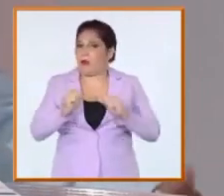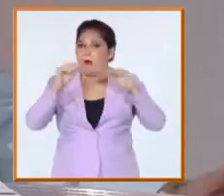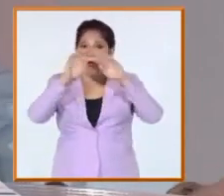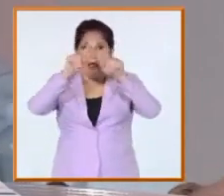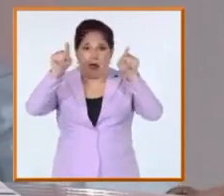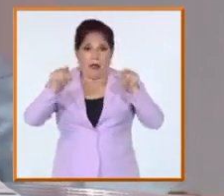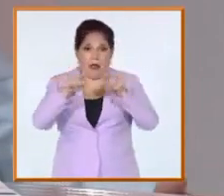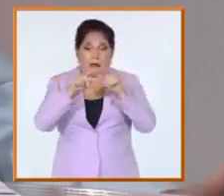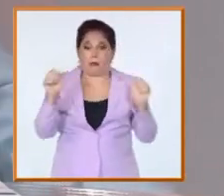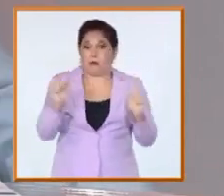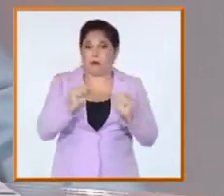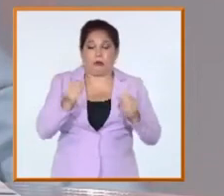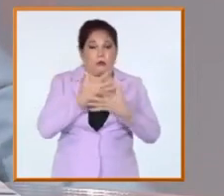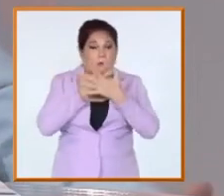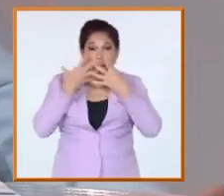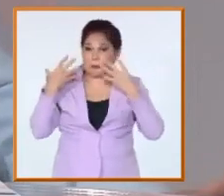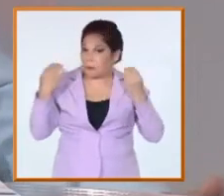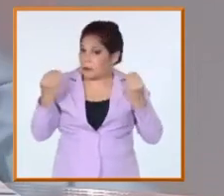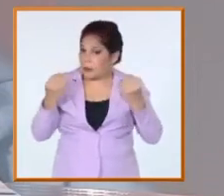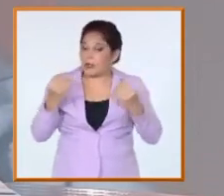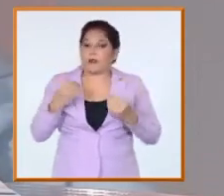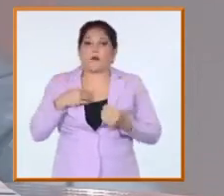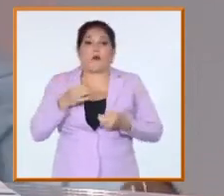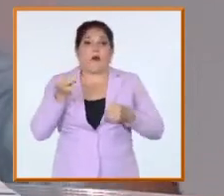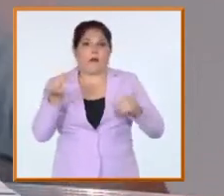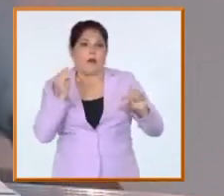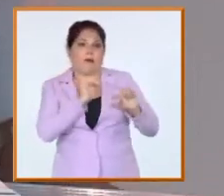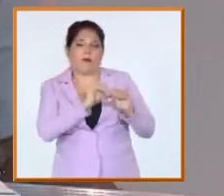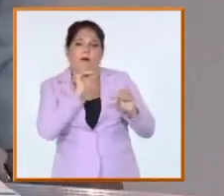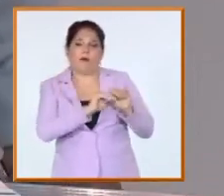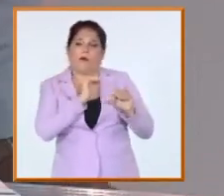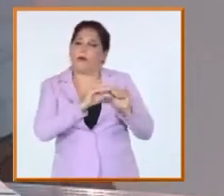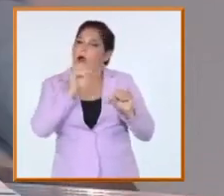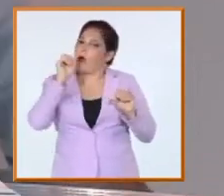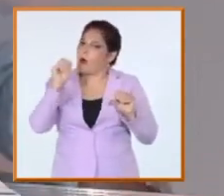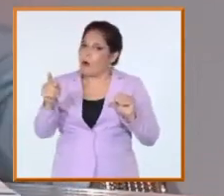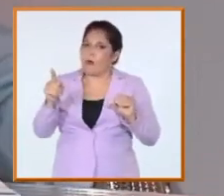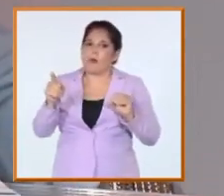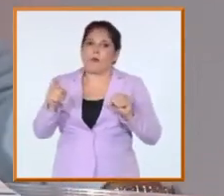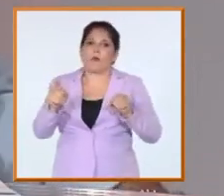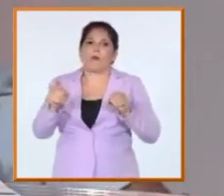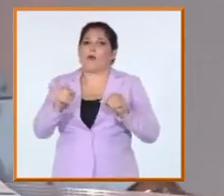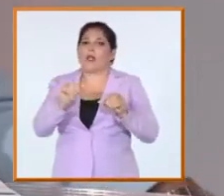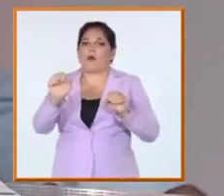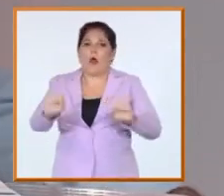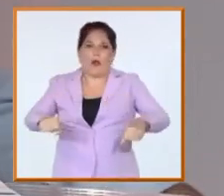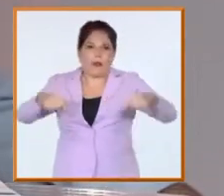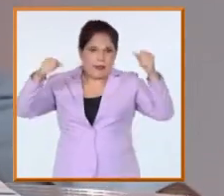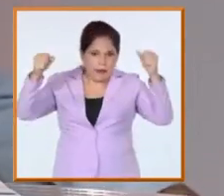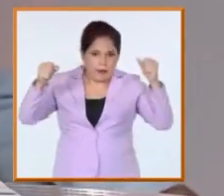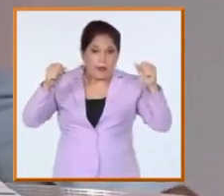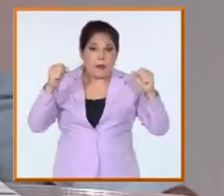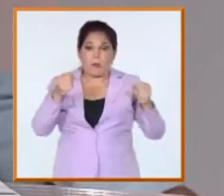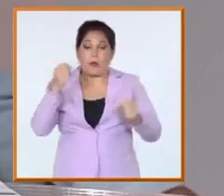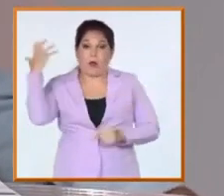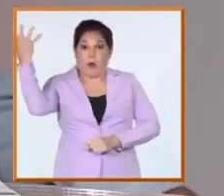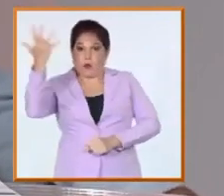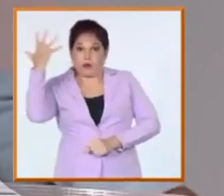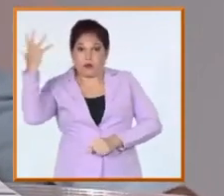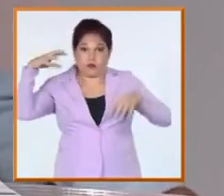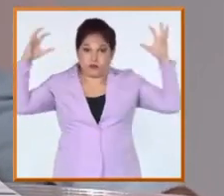tienen en su vivienda logrado durante años o sea que es importante entonces darle darle esa prioridad